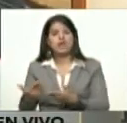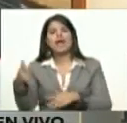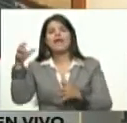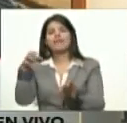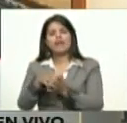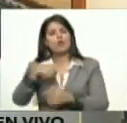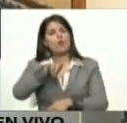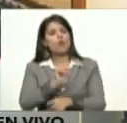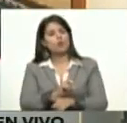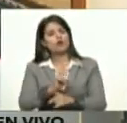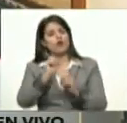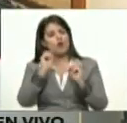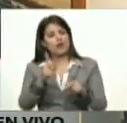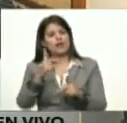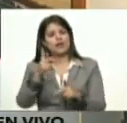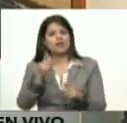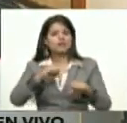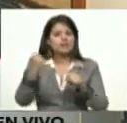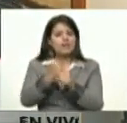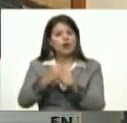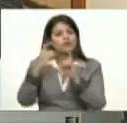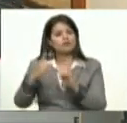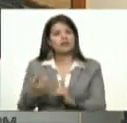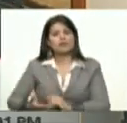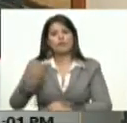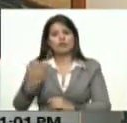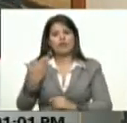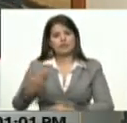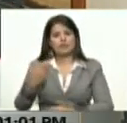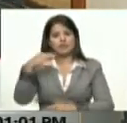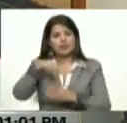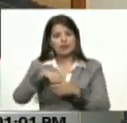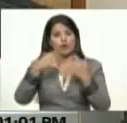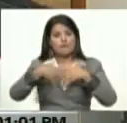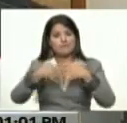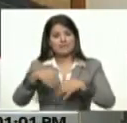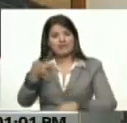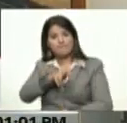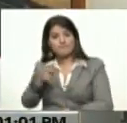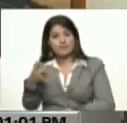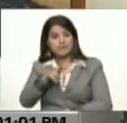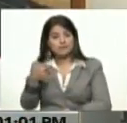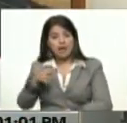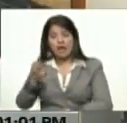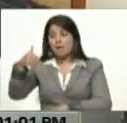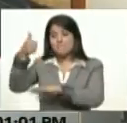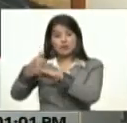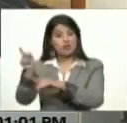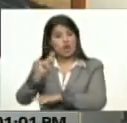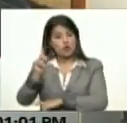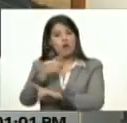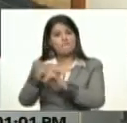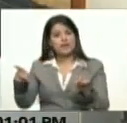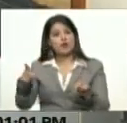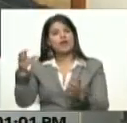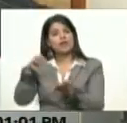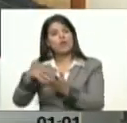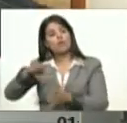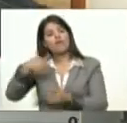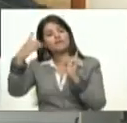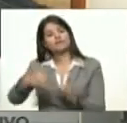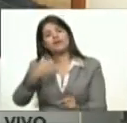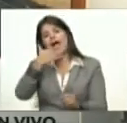acciones importantes, decisiones importantes dentro de la empresa mixta, así no tenga la mayoría accionaria, que